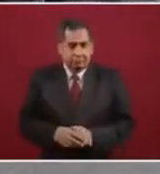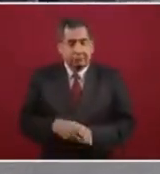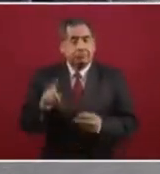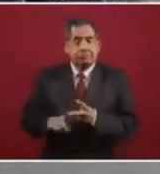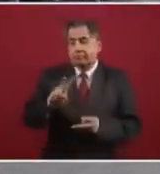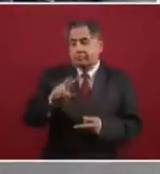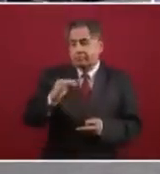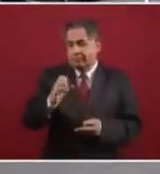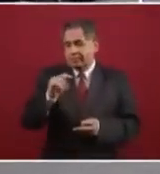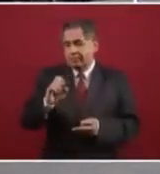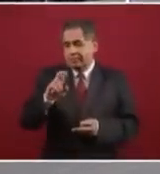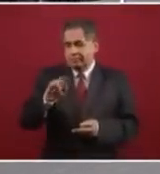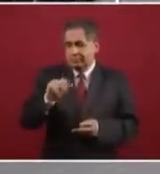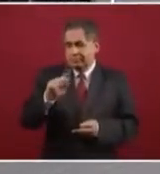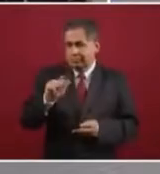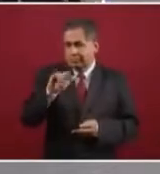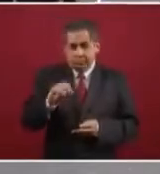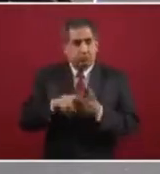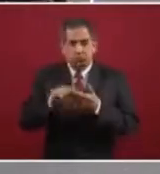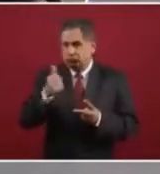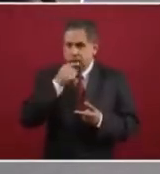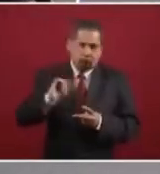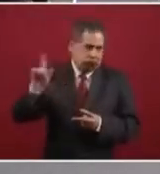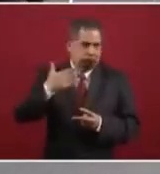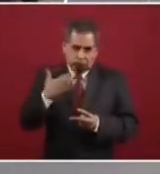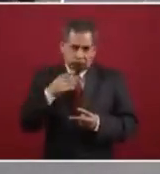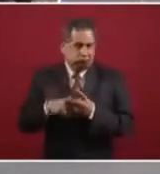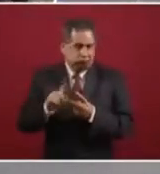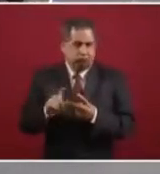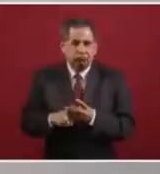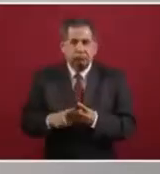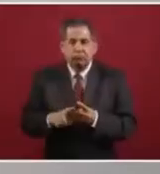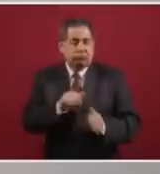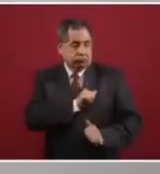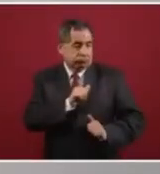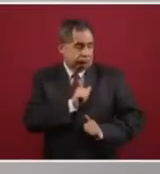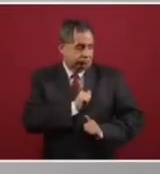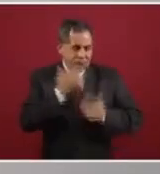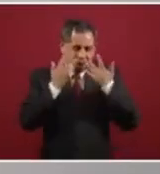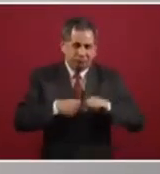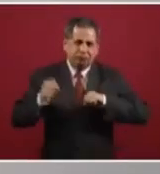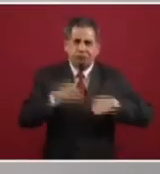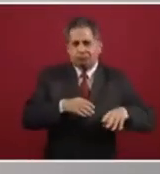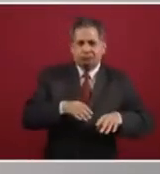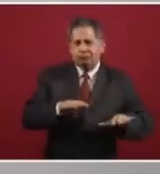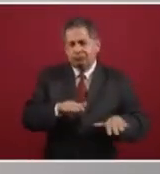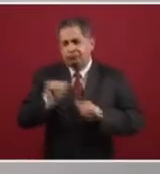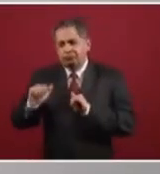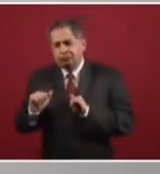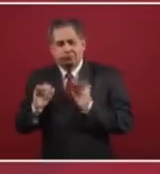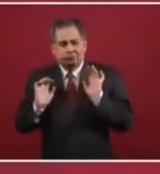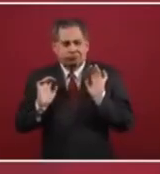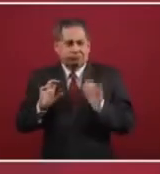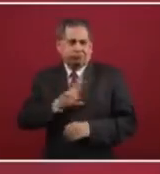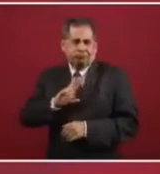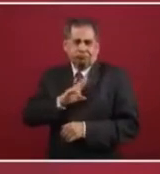Vicente Riva Palacio, ese es otro caso, abandonó el ejército y se retiró a la vida